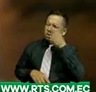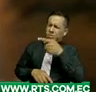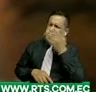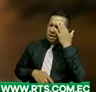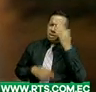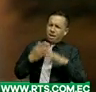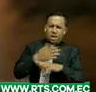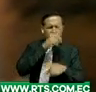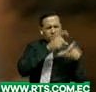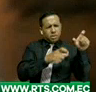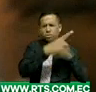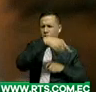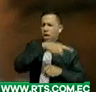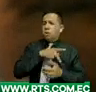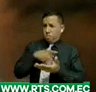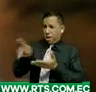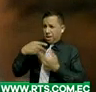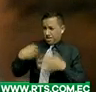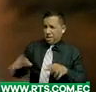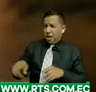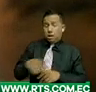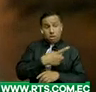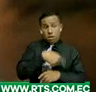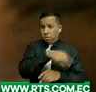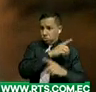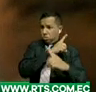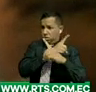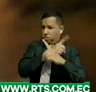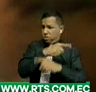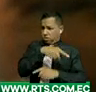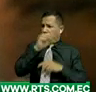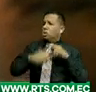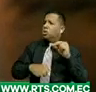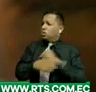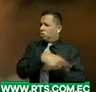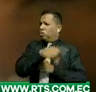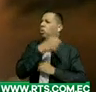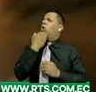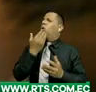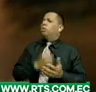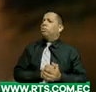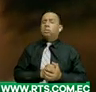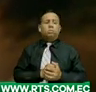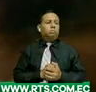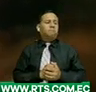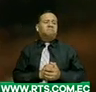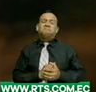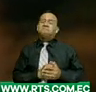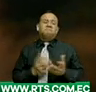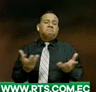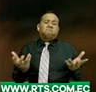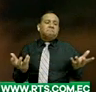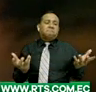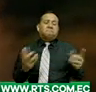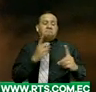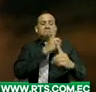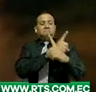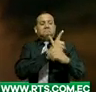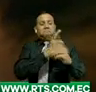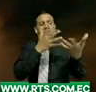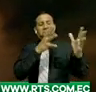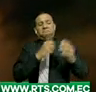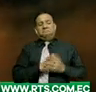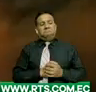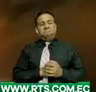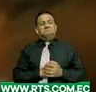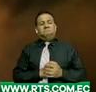carné, ¿tenían discapacidad realmente o no tenían discapacidad? No le dieron una discapacidad. Al año